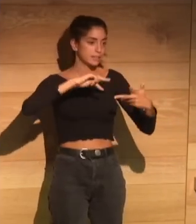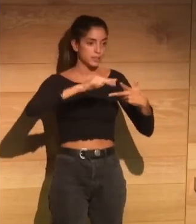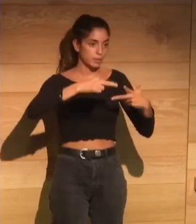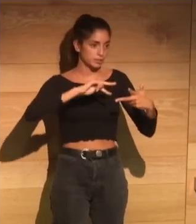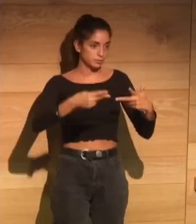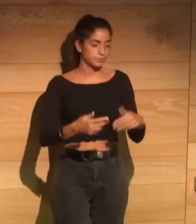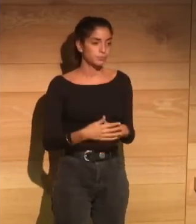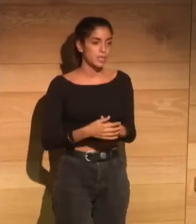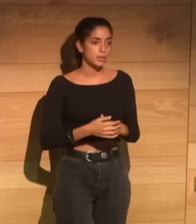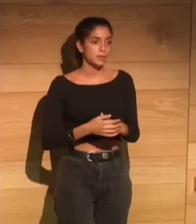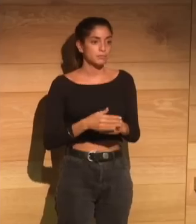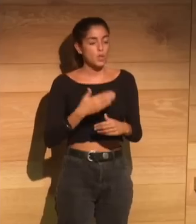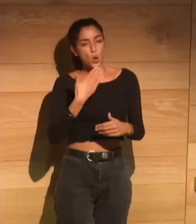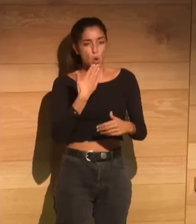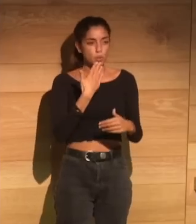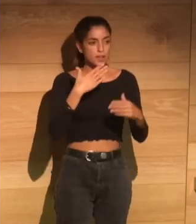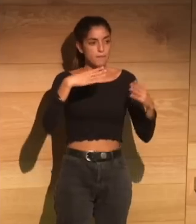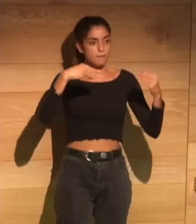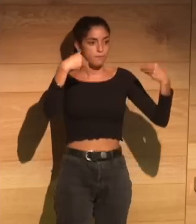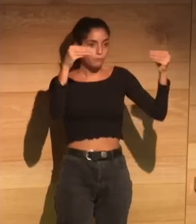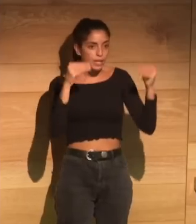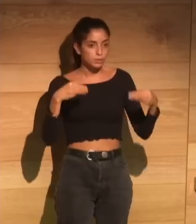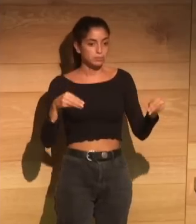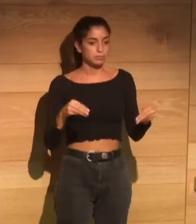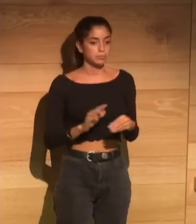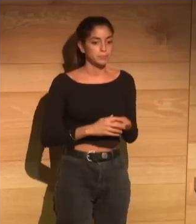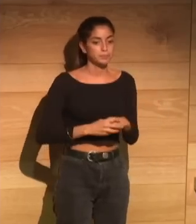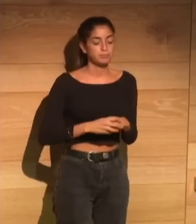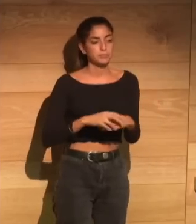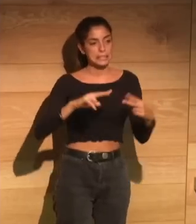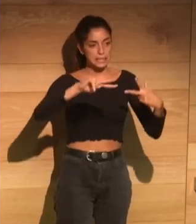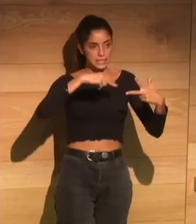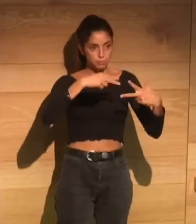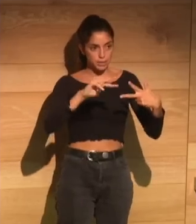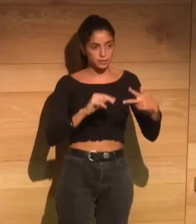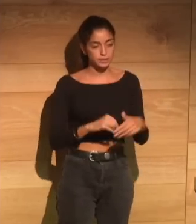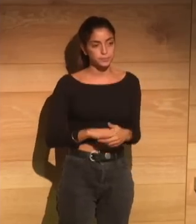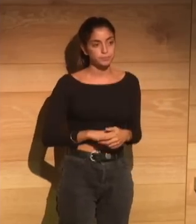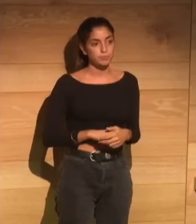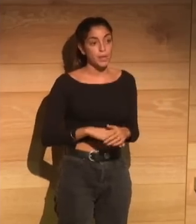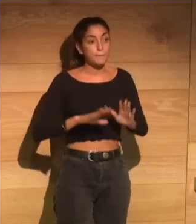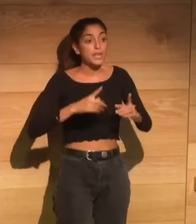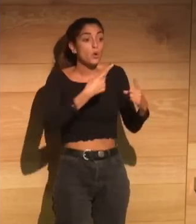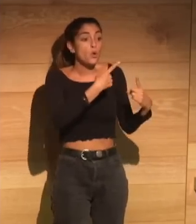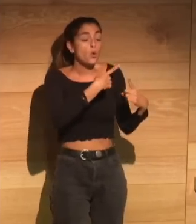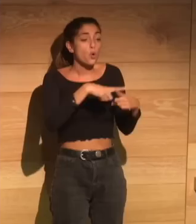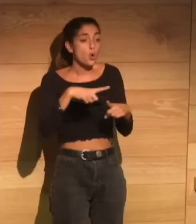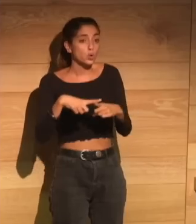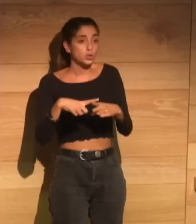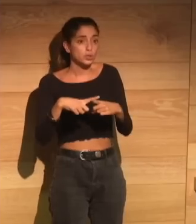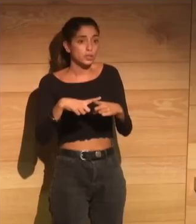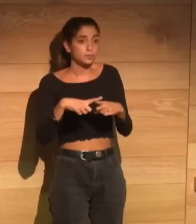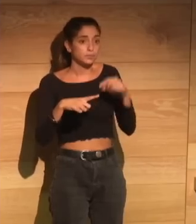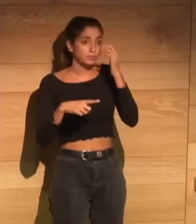es una especie de velo, pero permite ver perfectamente a través. Pero, por ejemplo, con un elemento... Ahora